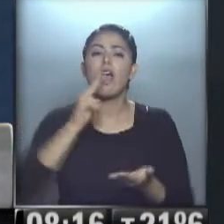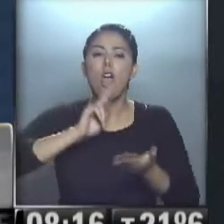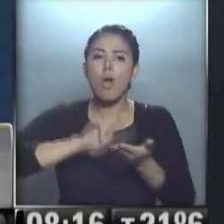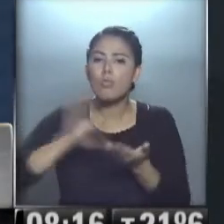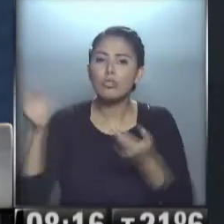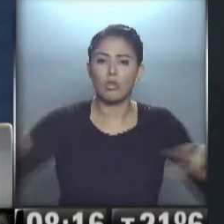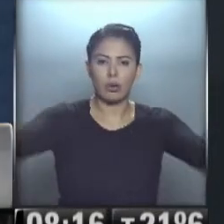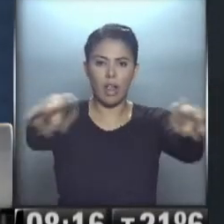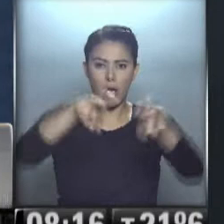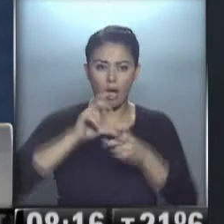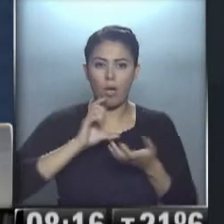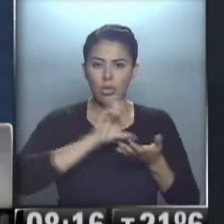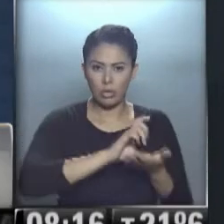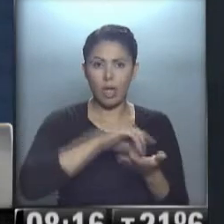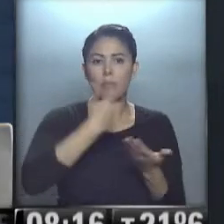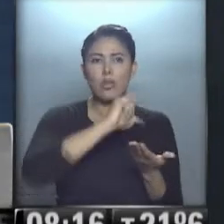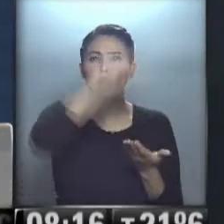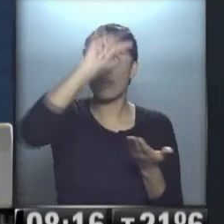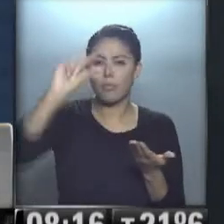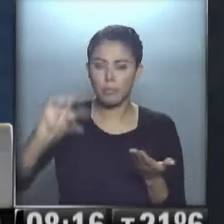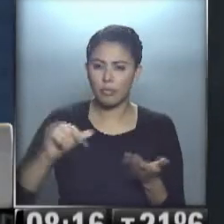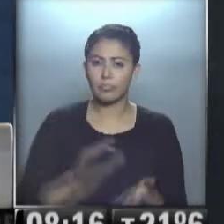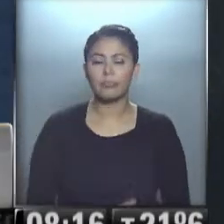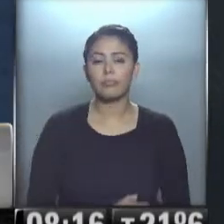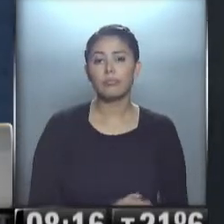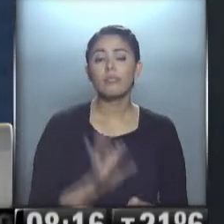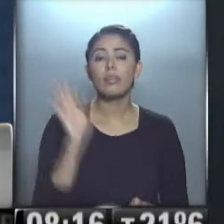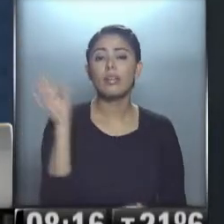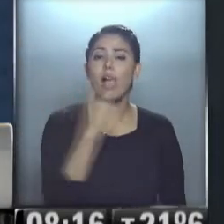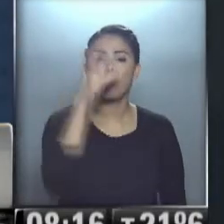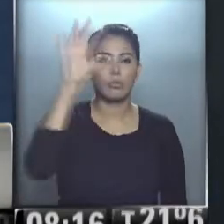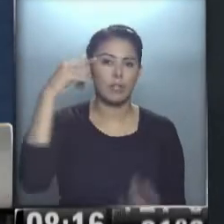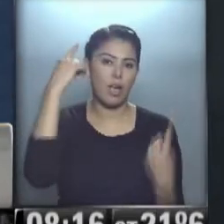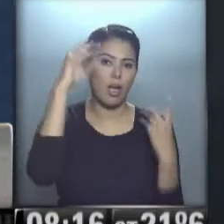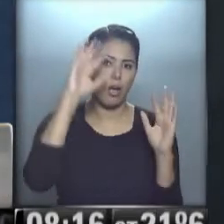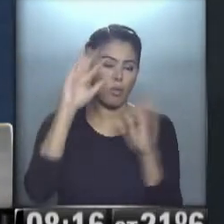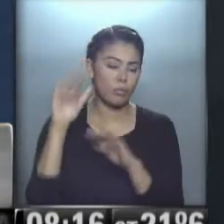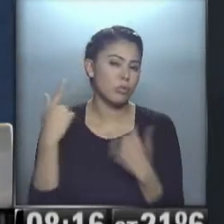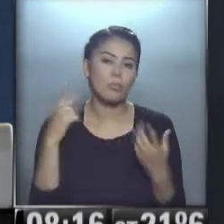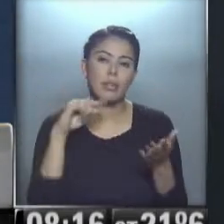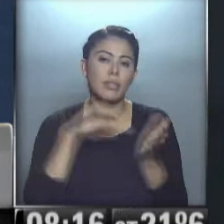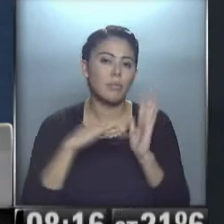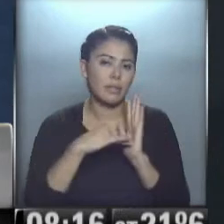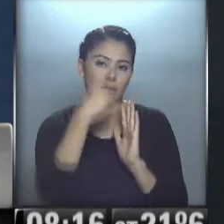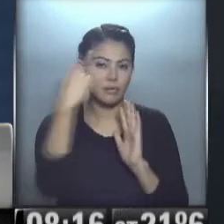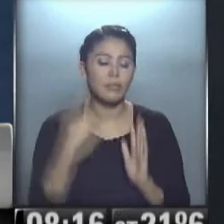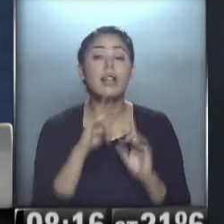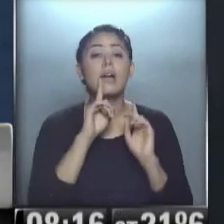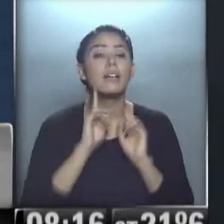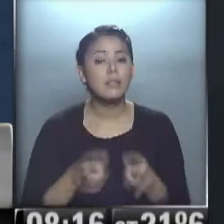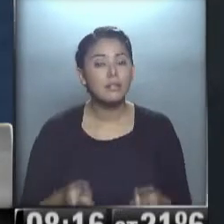Y también, y esto es en términos promedio, porque no es equivalente a cada una de las jurisdicciones por distintos componentes, pero